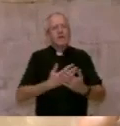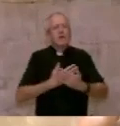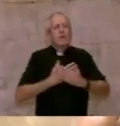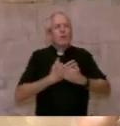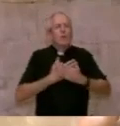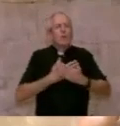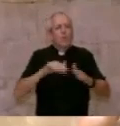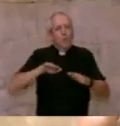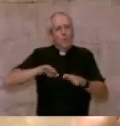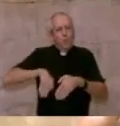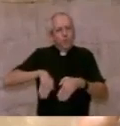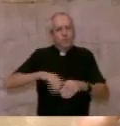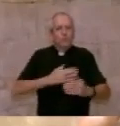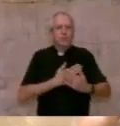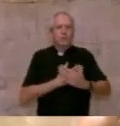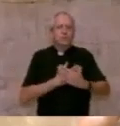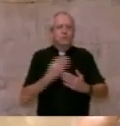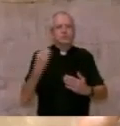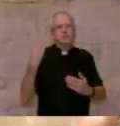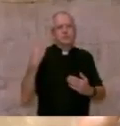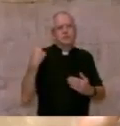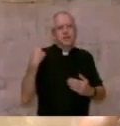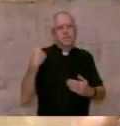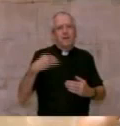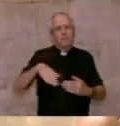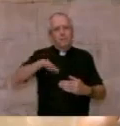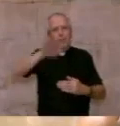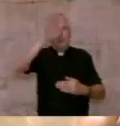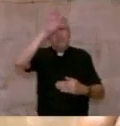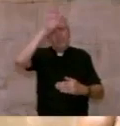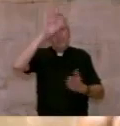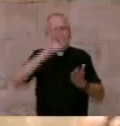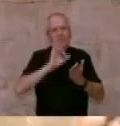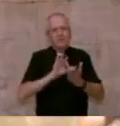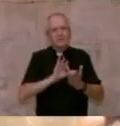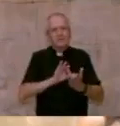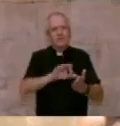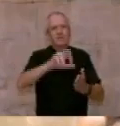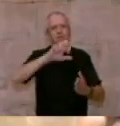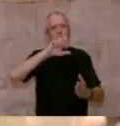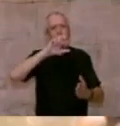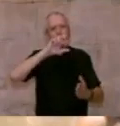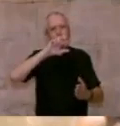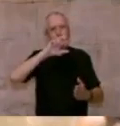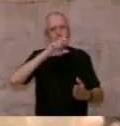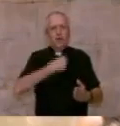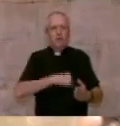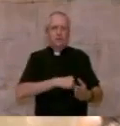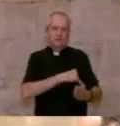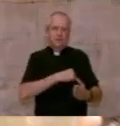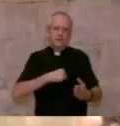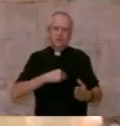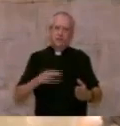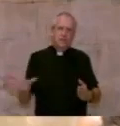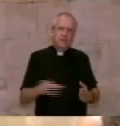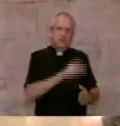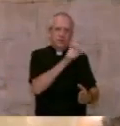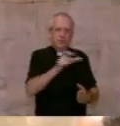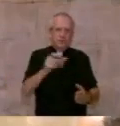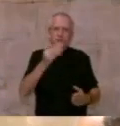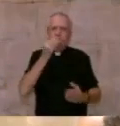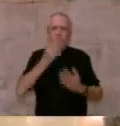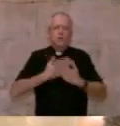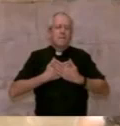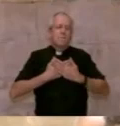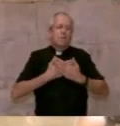devotos, llamado por el Papa a servir como obispo a los cristianos y a toda persona de buena